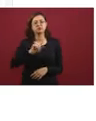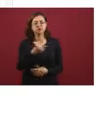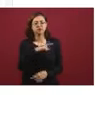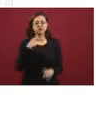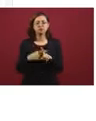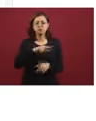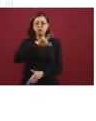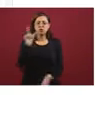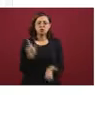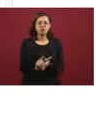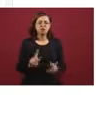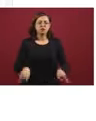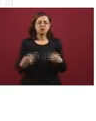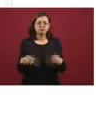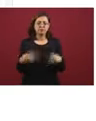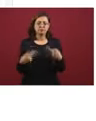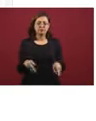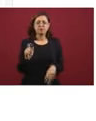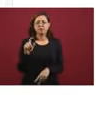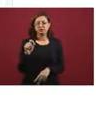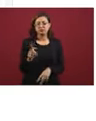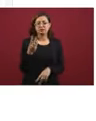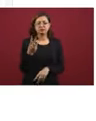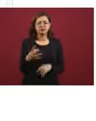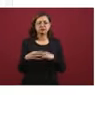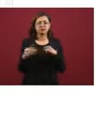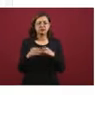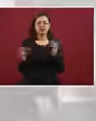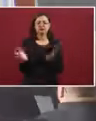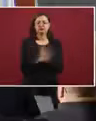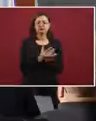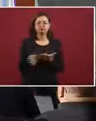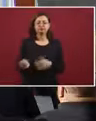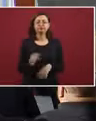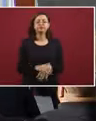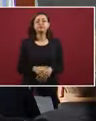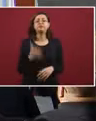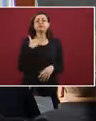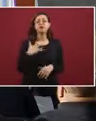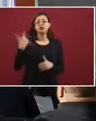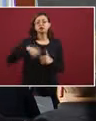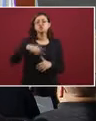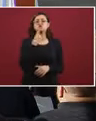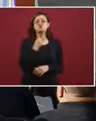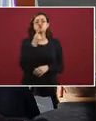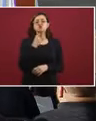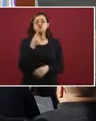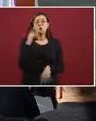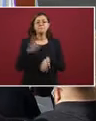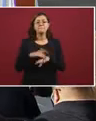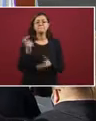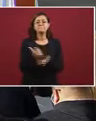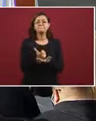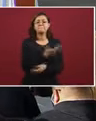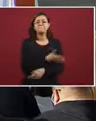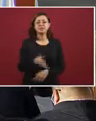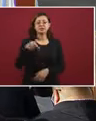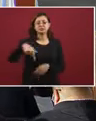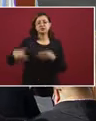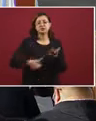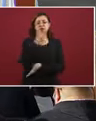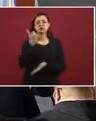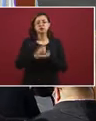litro precio al público, 23 centavos de margen. En el caso de la gasolina premium, el más alto, con el margen más alto, aquí en la Ciudad de